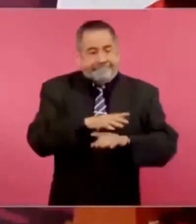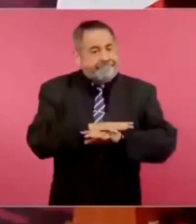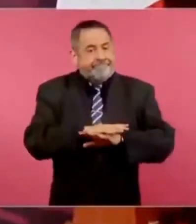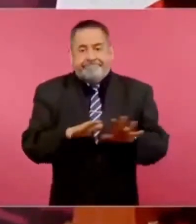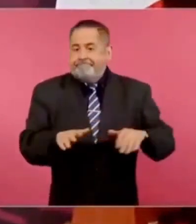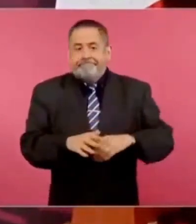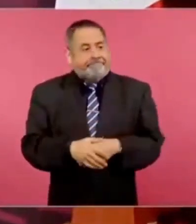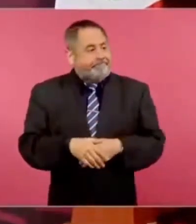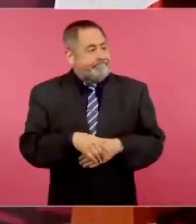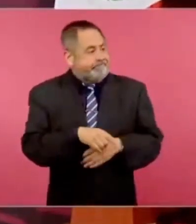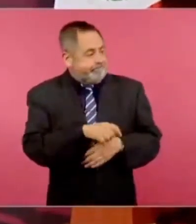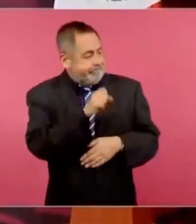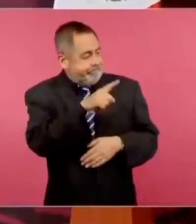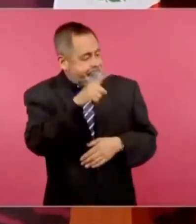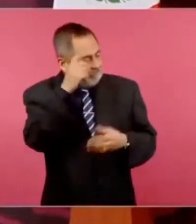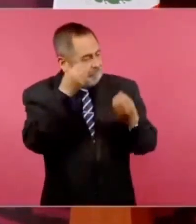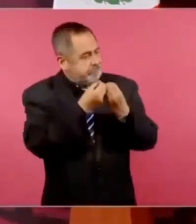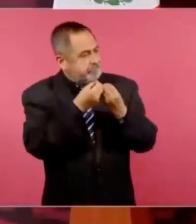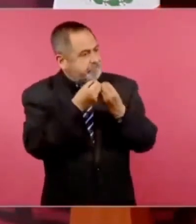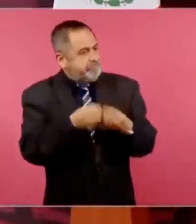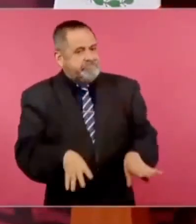en franca decadencia.